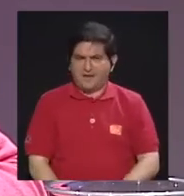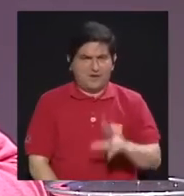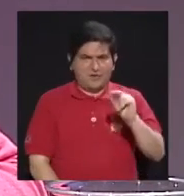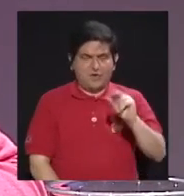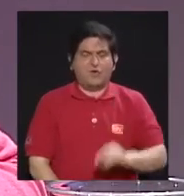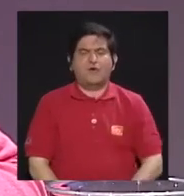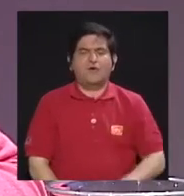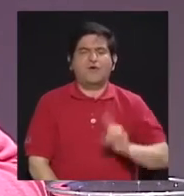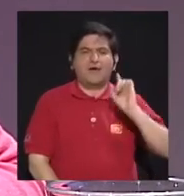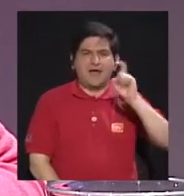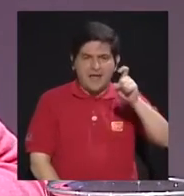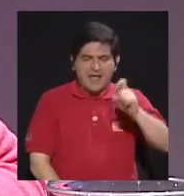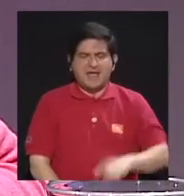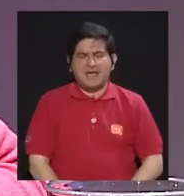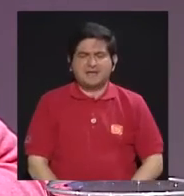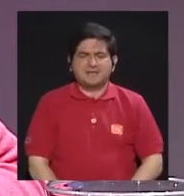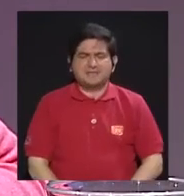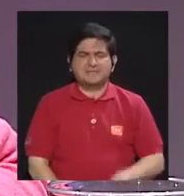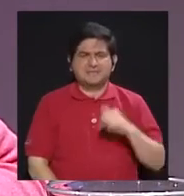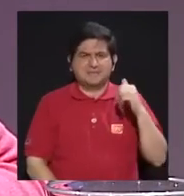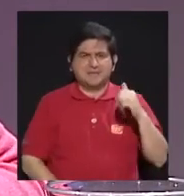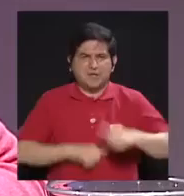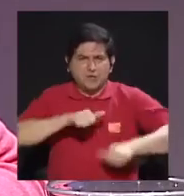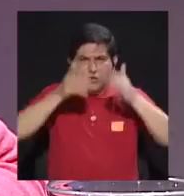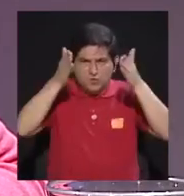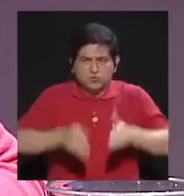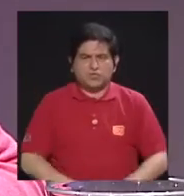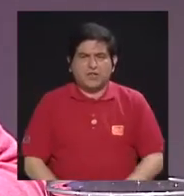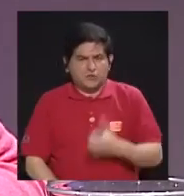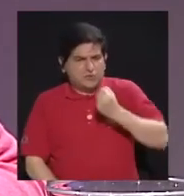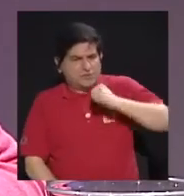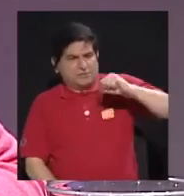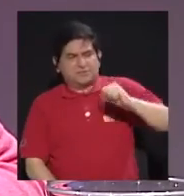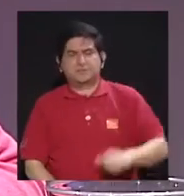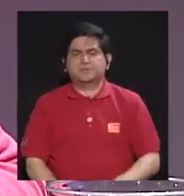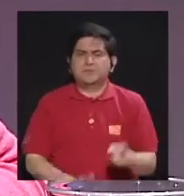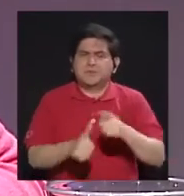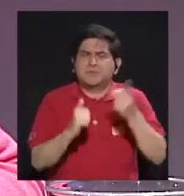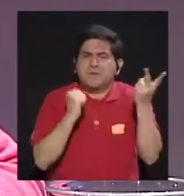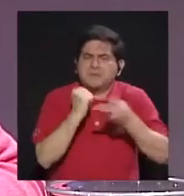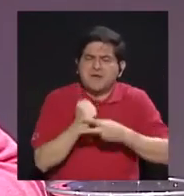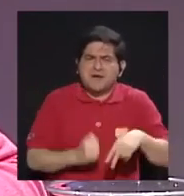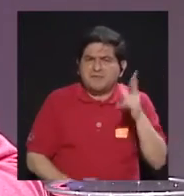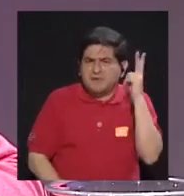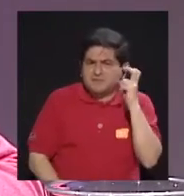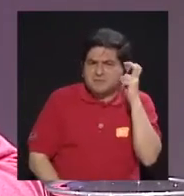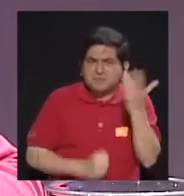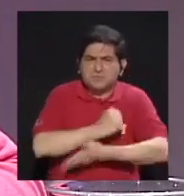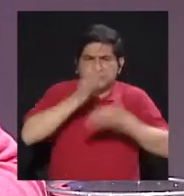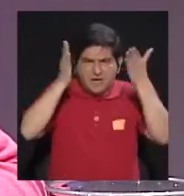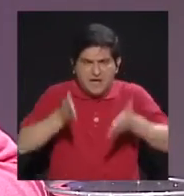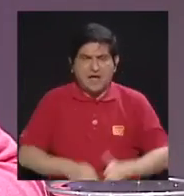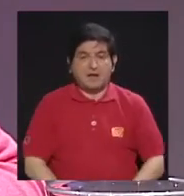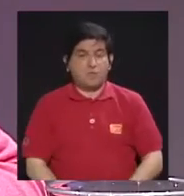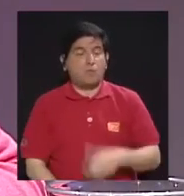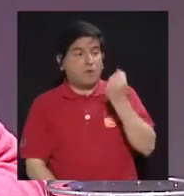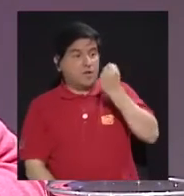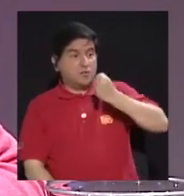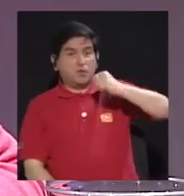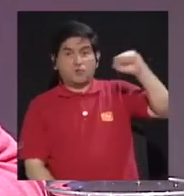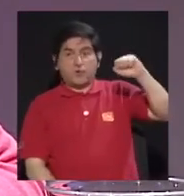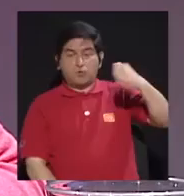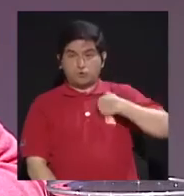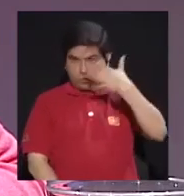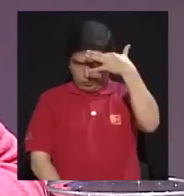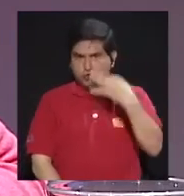los excombatientes de la resistencia. Cuando por primera vez escuché el testimonio de muchos campesinos a quienes la revolución, en